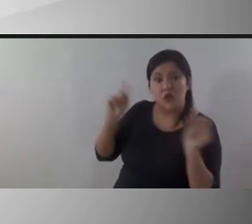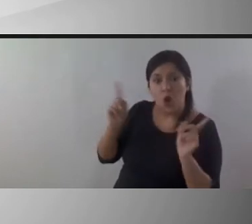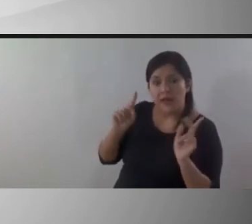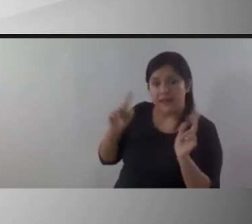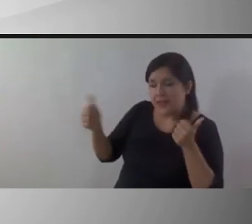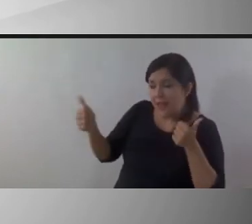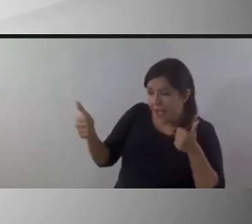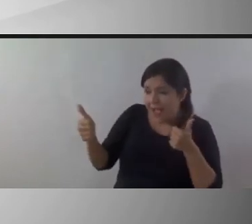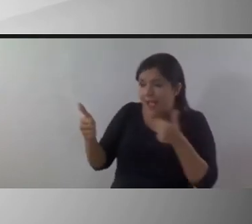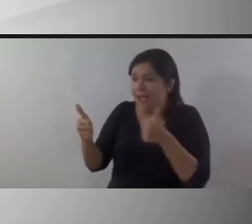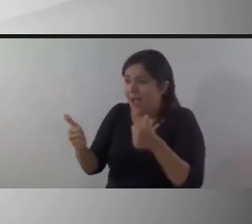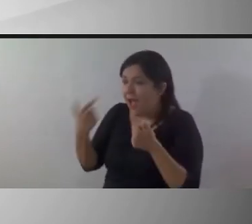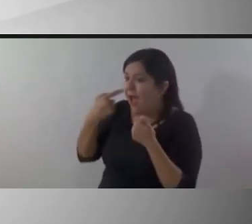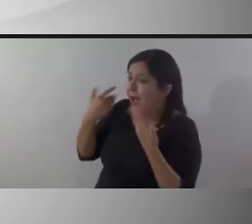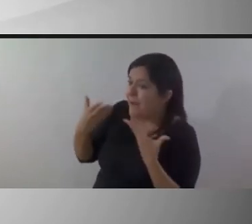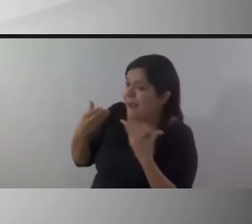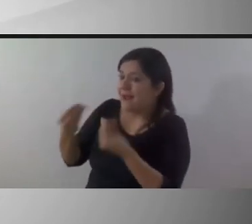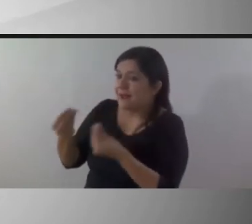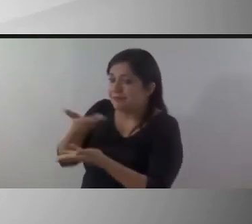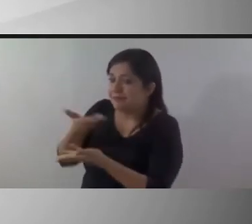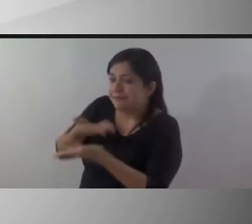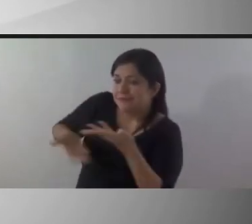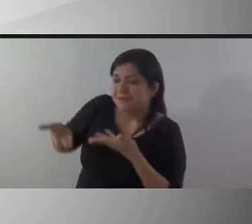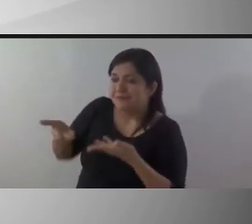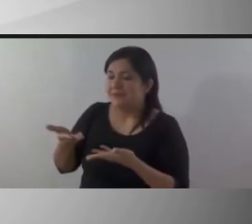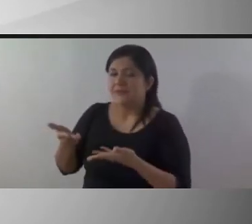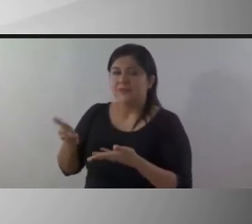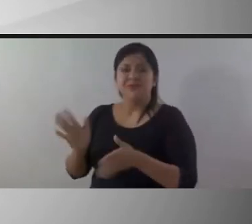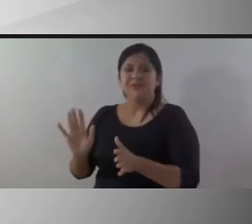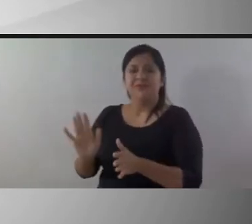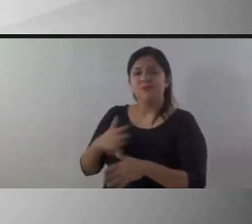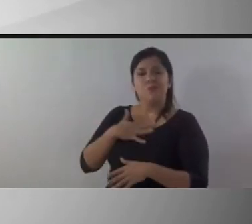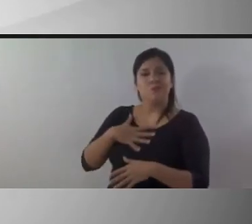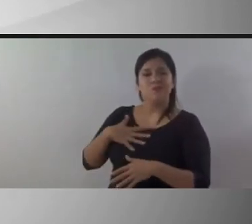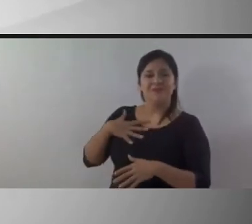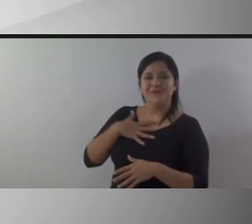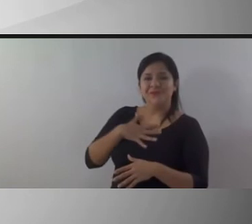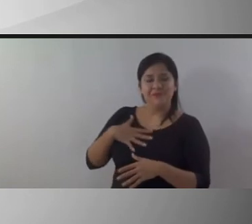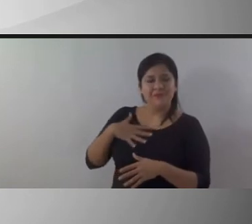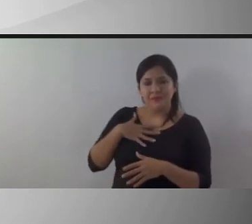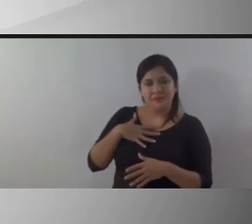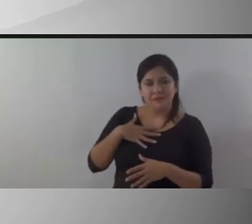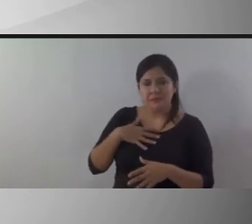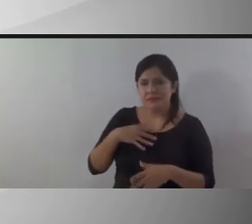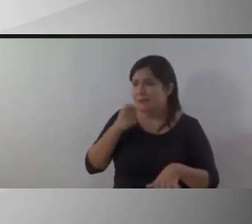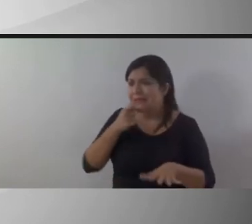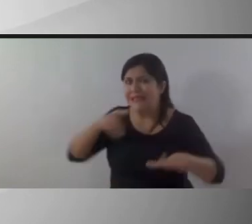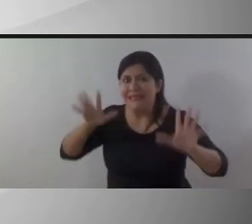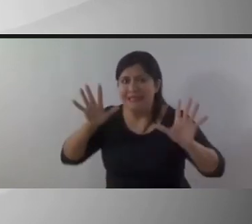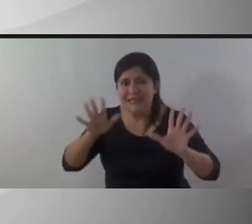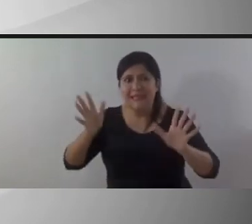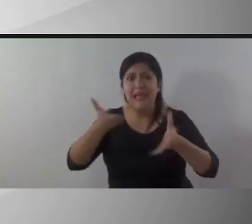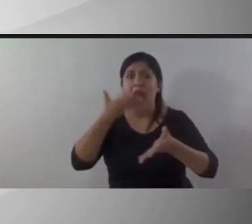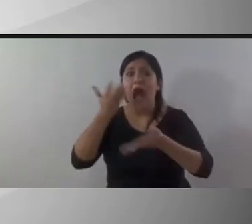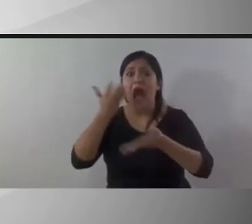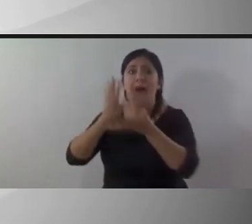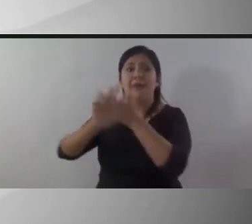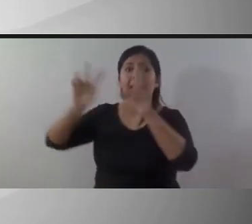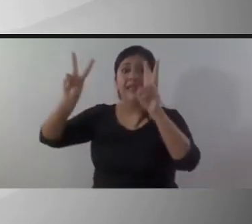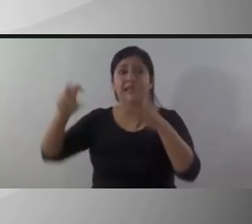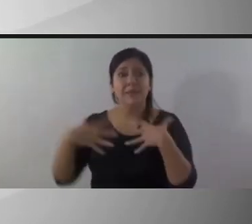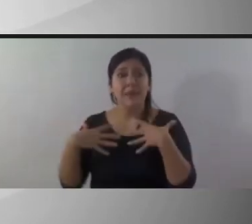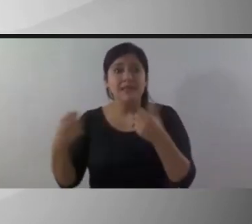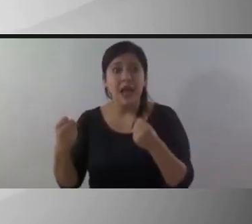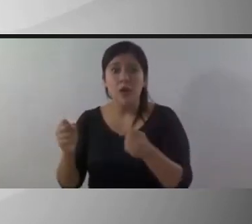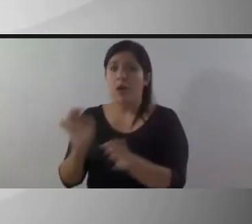el paradigma de la despatologización a decir, si se menciona algún tipo de problema de salud, entonces se